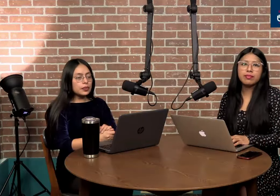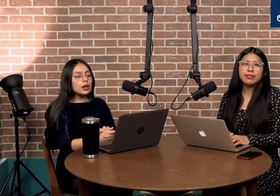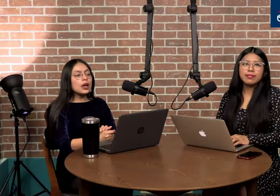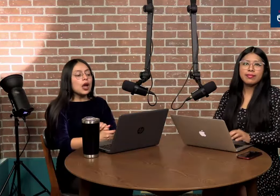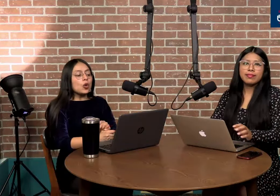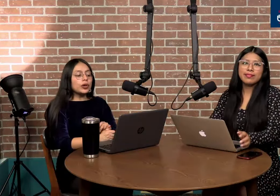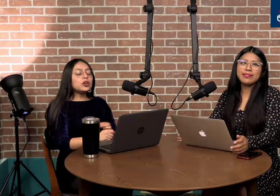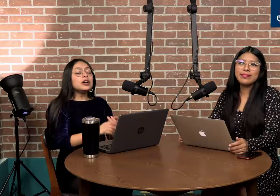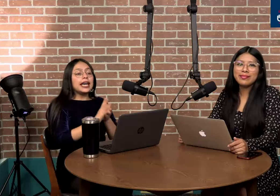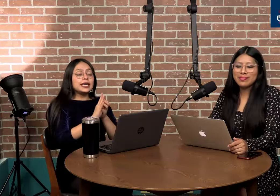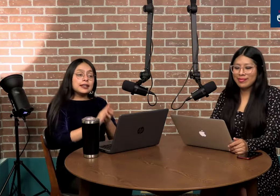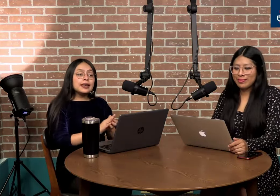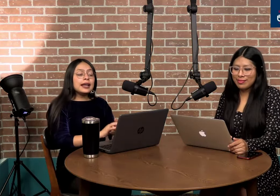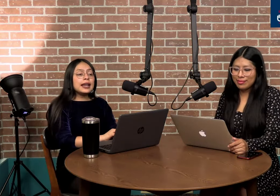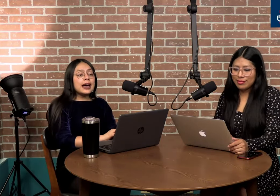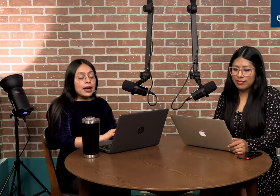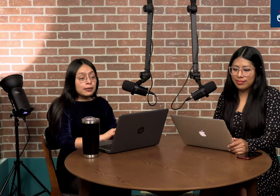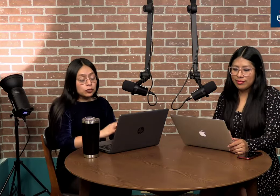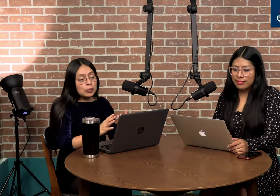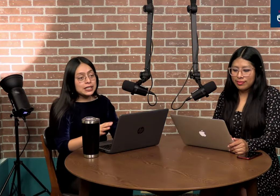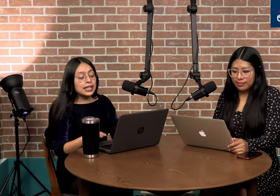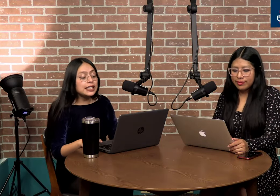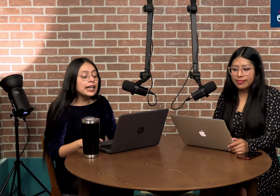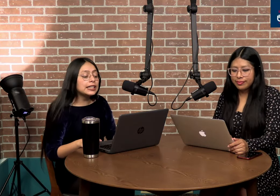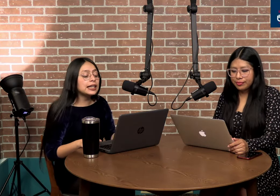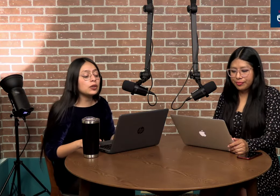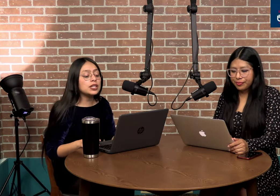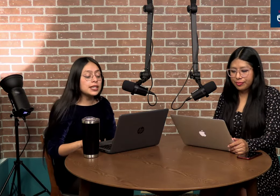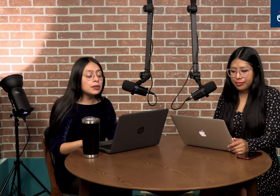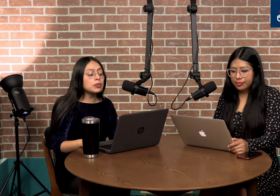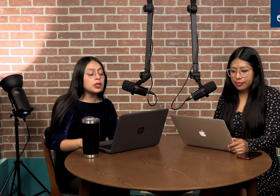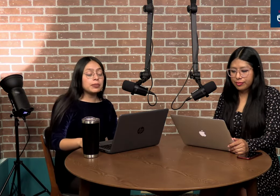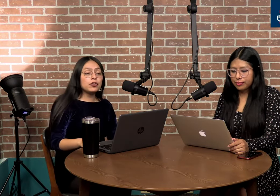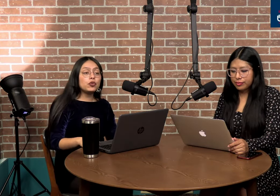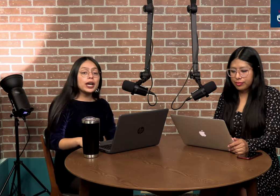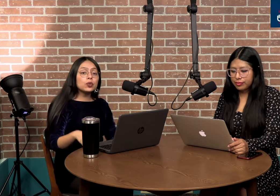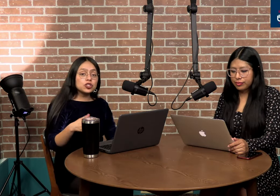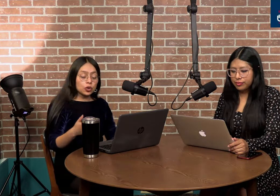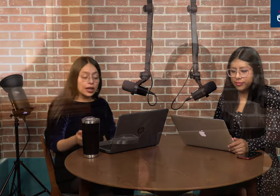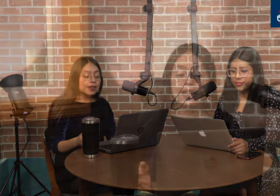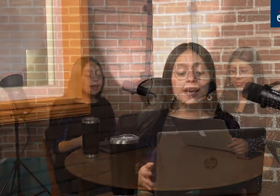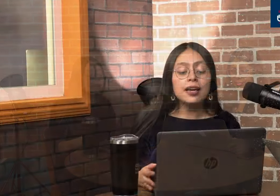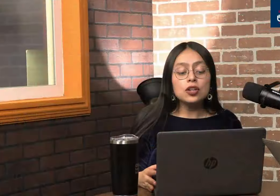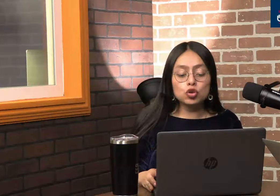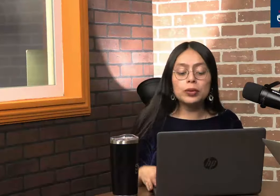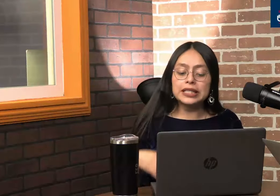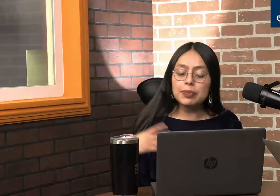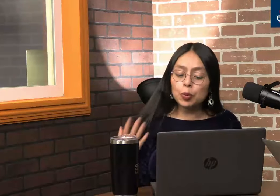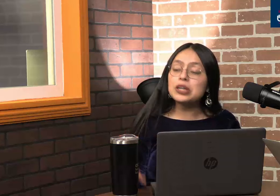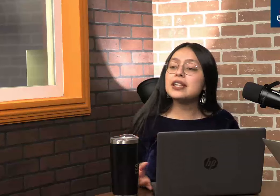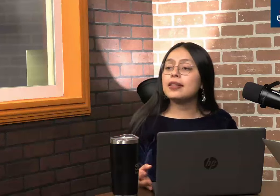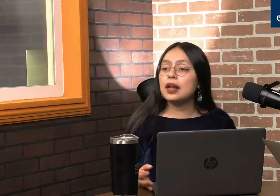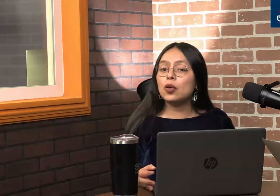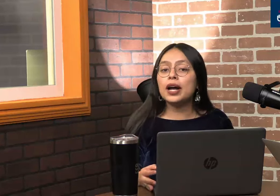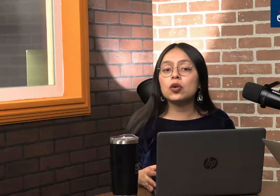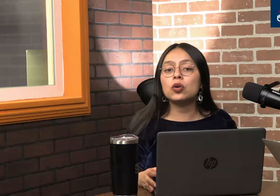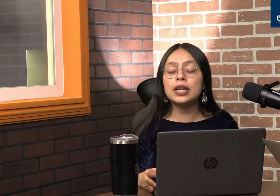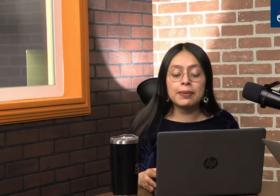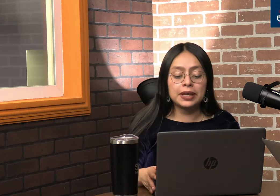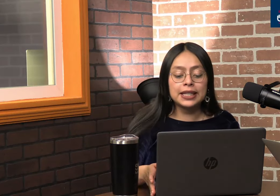decisión Bueno ese día la virtual presidenta electa Claudia sh también fue cuestionada sobre esta propuesta de